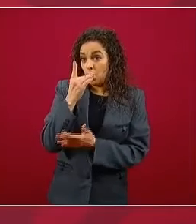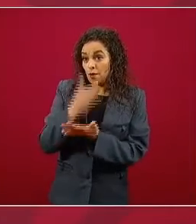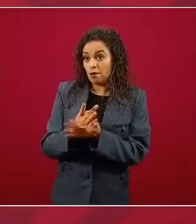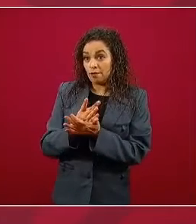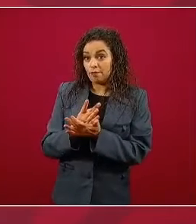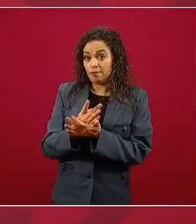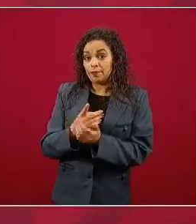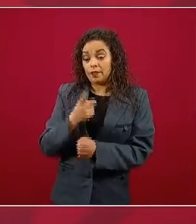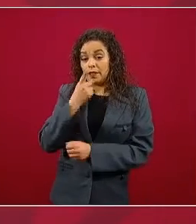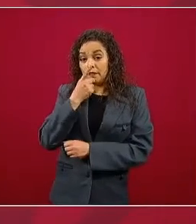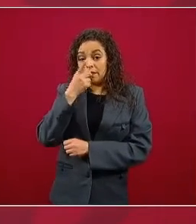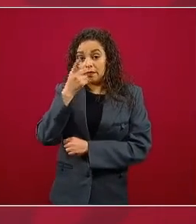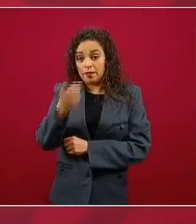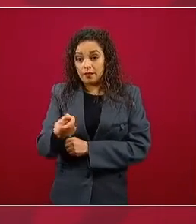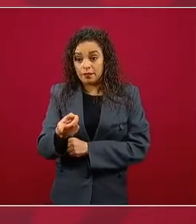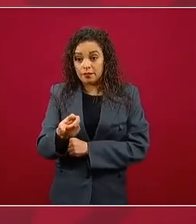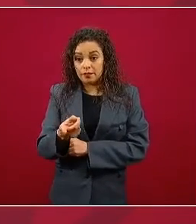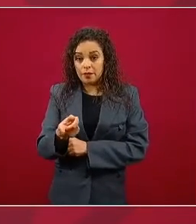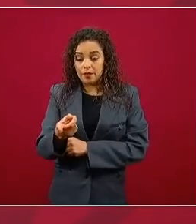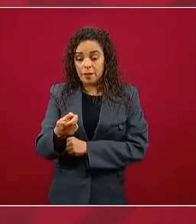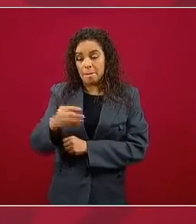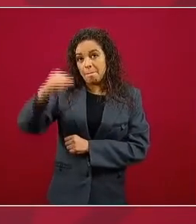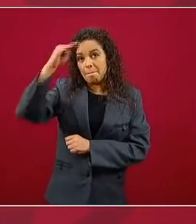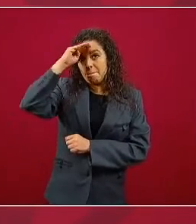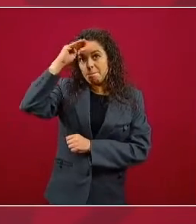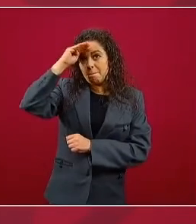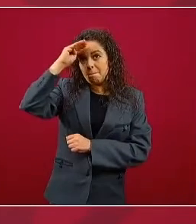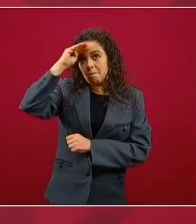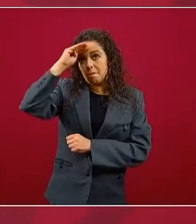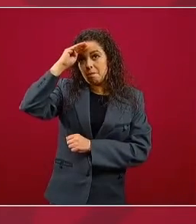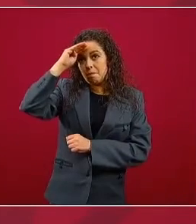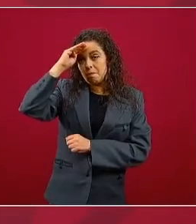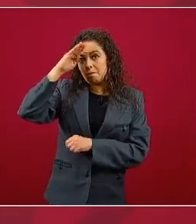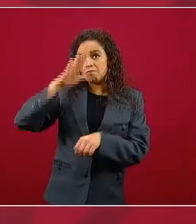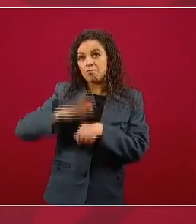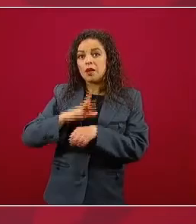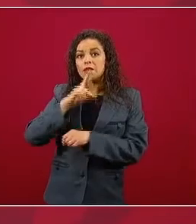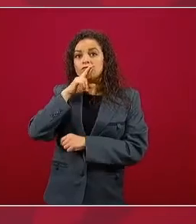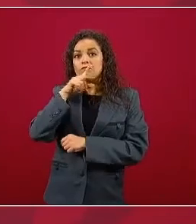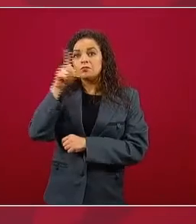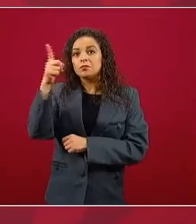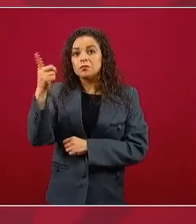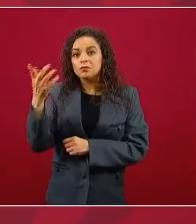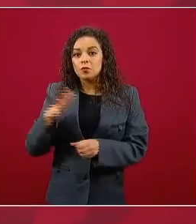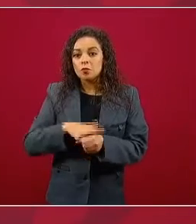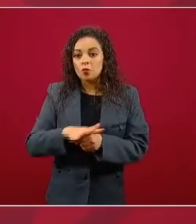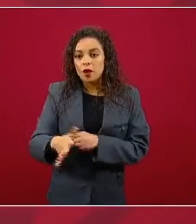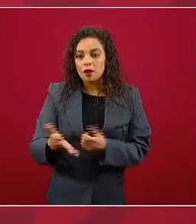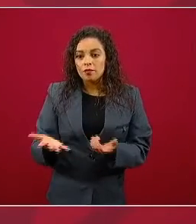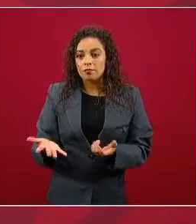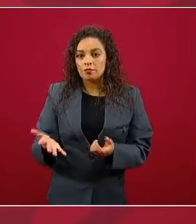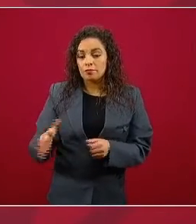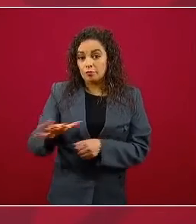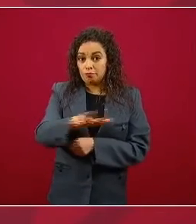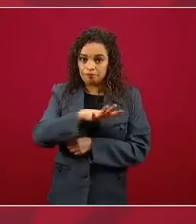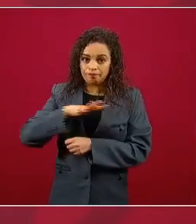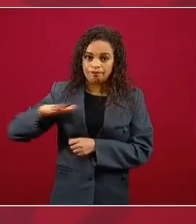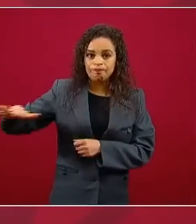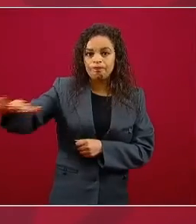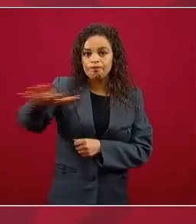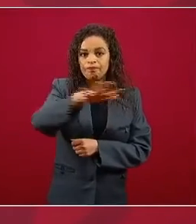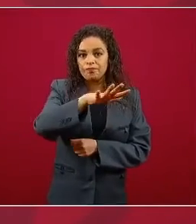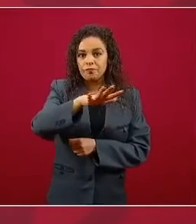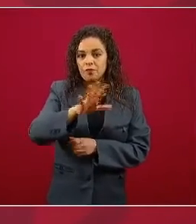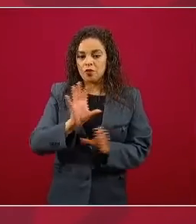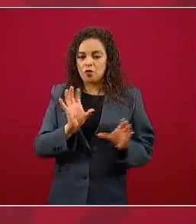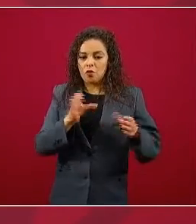de que era mejor pensar en lo colectivo, en lo comunitario, en